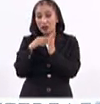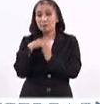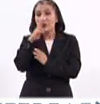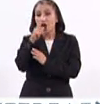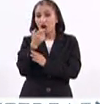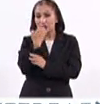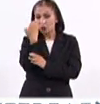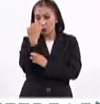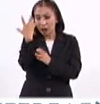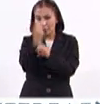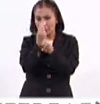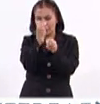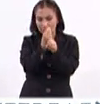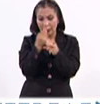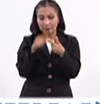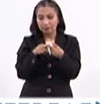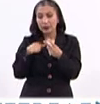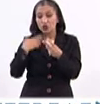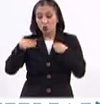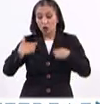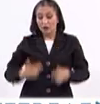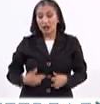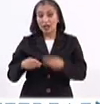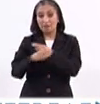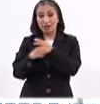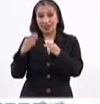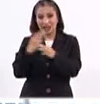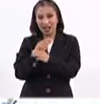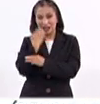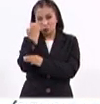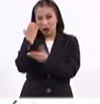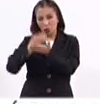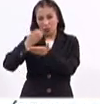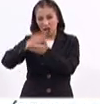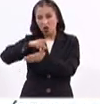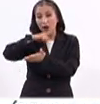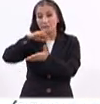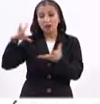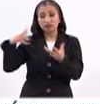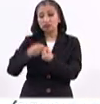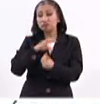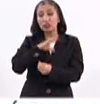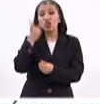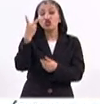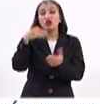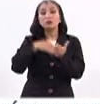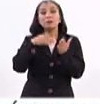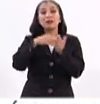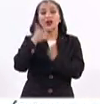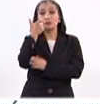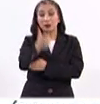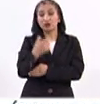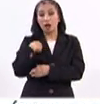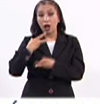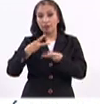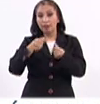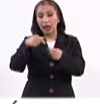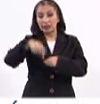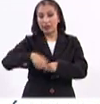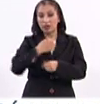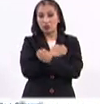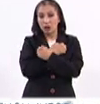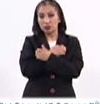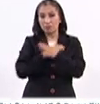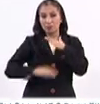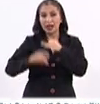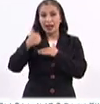mejor escuela, más uniformes y útiles escolares. Es una inversión de cerca de 2,000 millones de pesos que estamos haciendo en